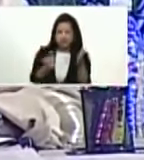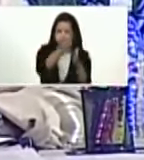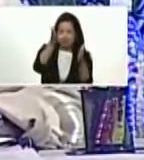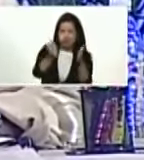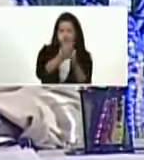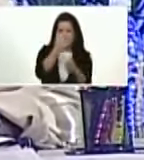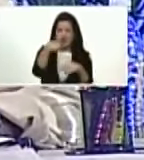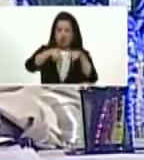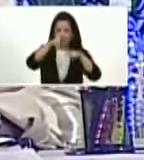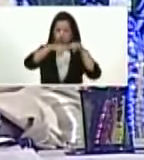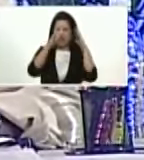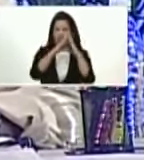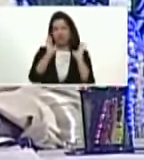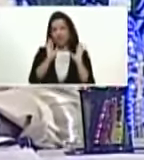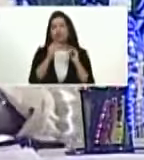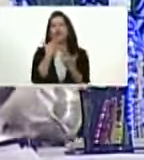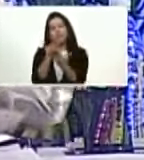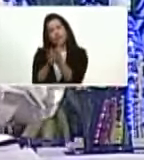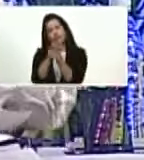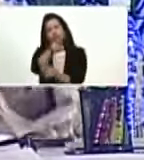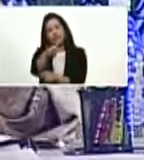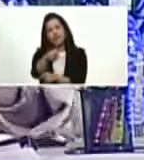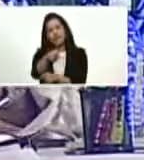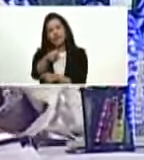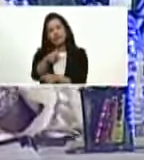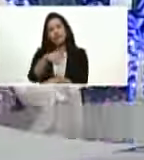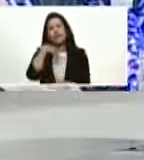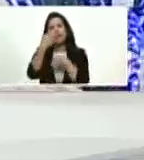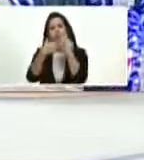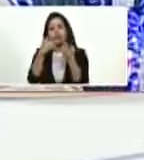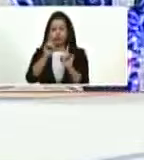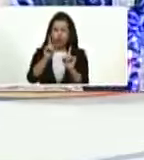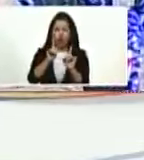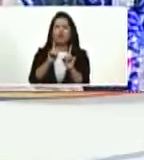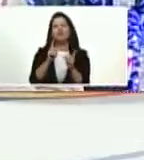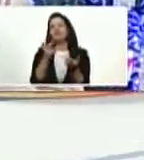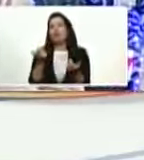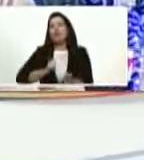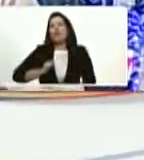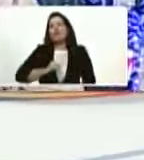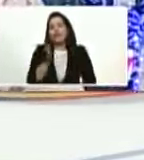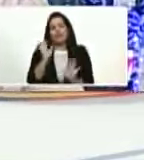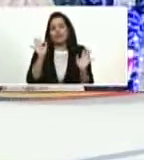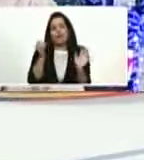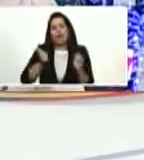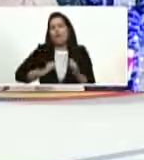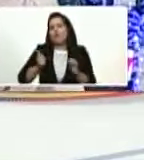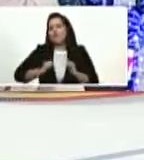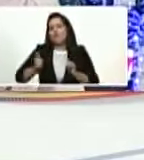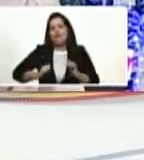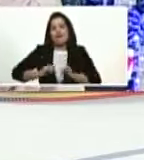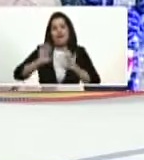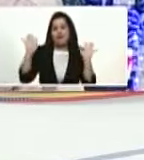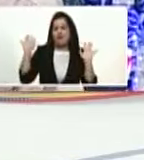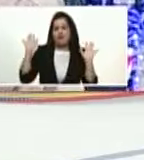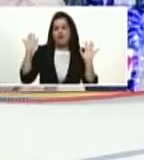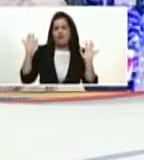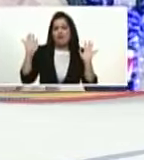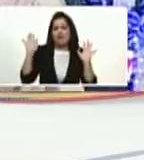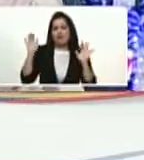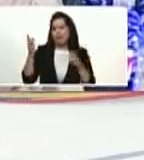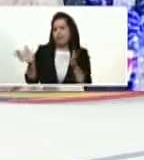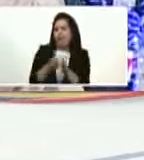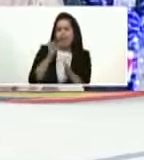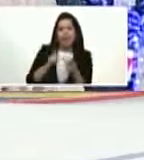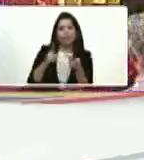que no se ofendan. Puedo decir cualquier producto. Hay que romper una de las tareas primordiales. Manuel, Juan,